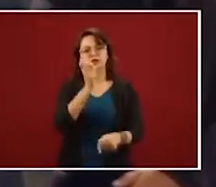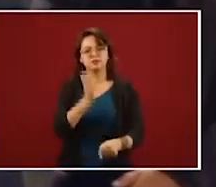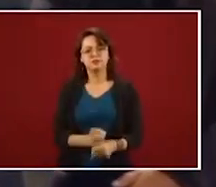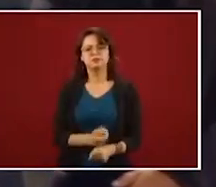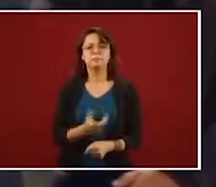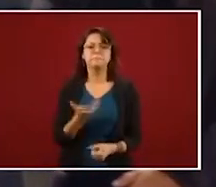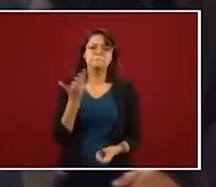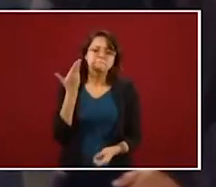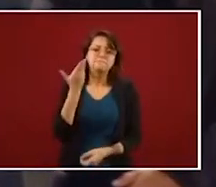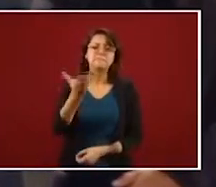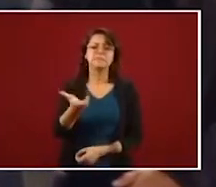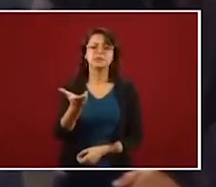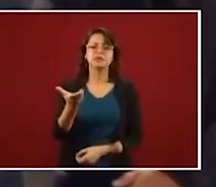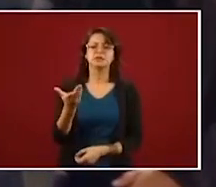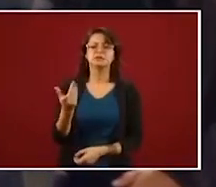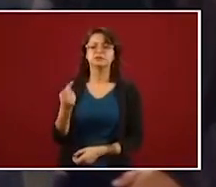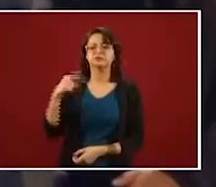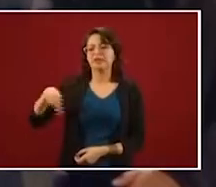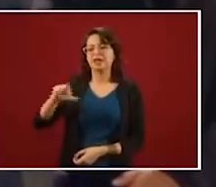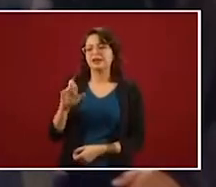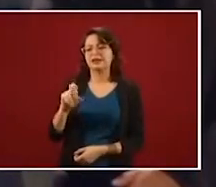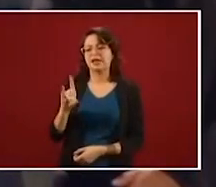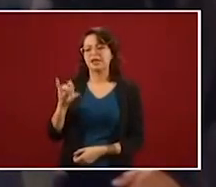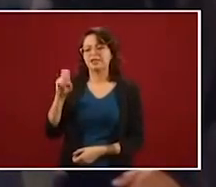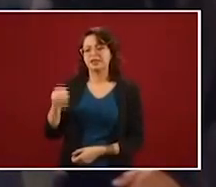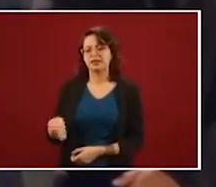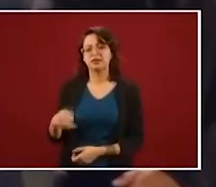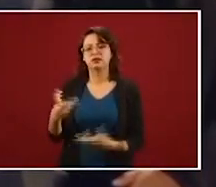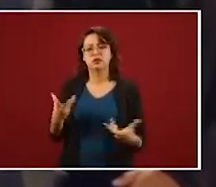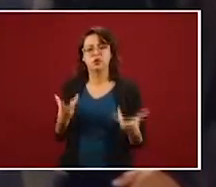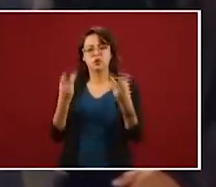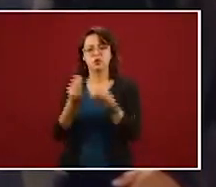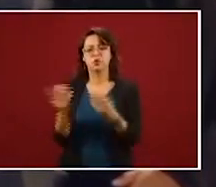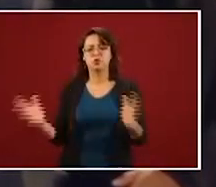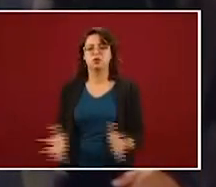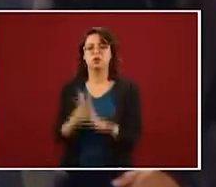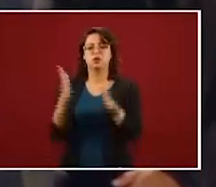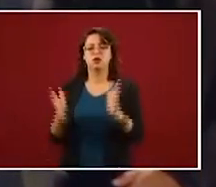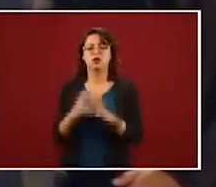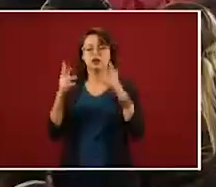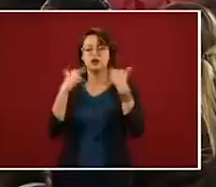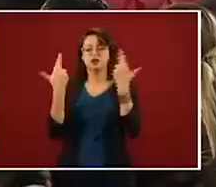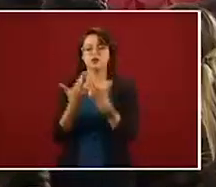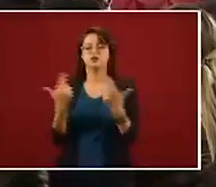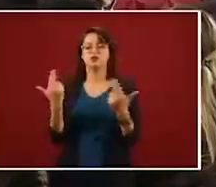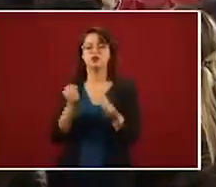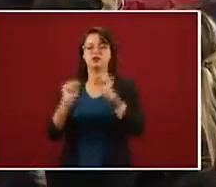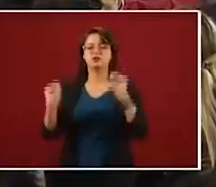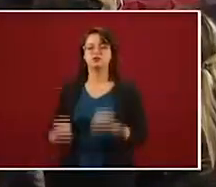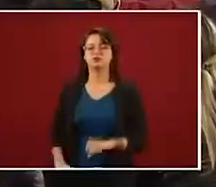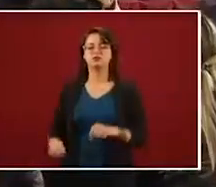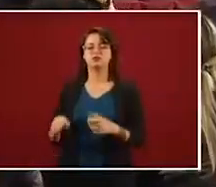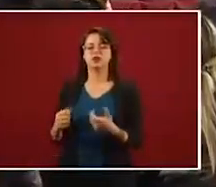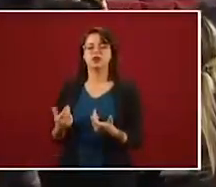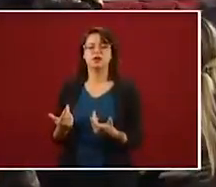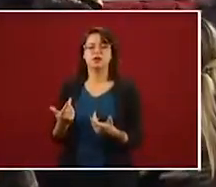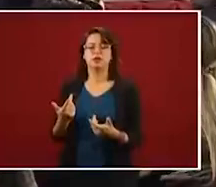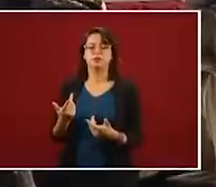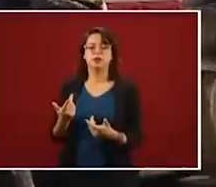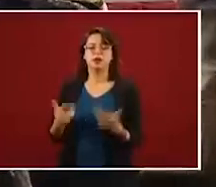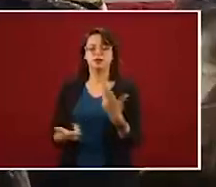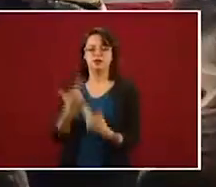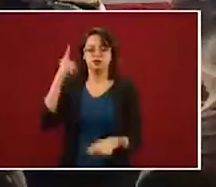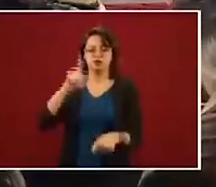y se le solicitó por parte de la Redim participar en la reunión del Sistema Nacional de Protección de Niños y Niñas y Adolescentes